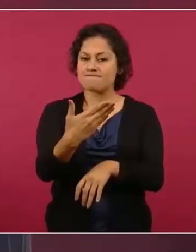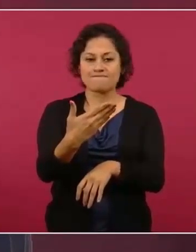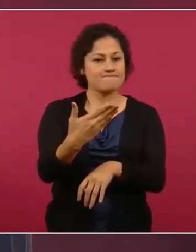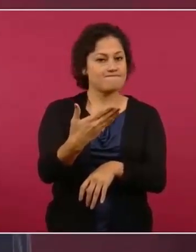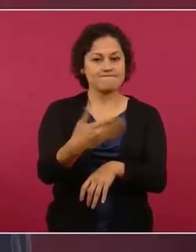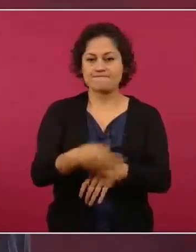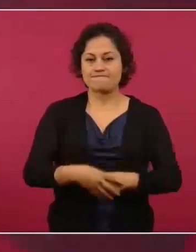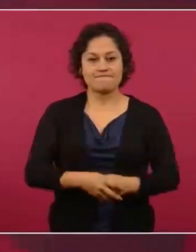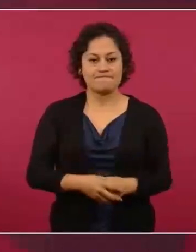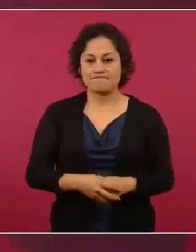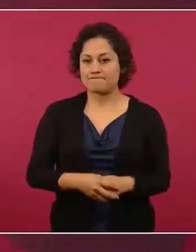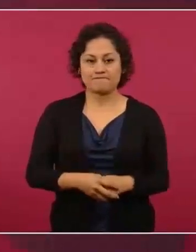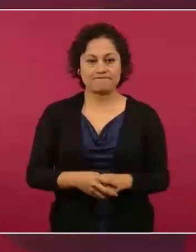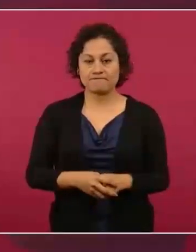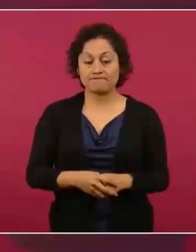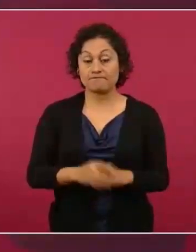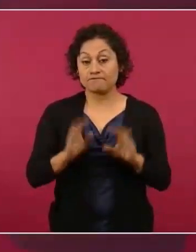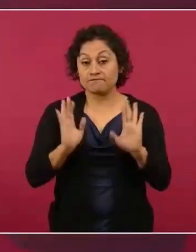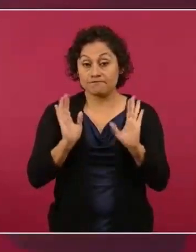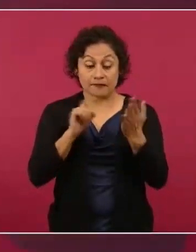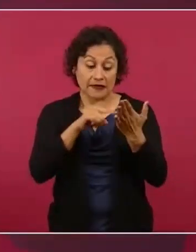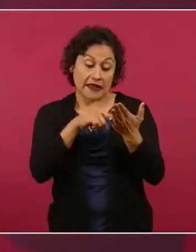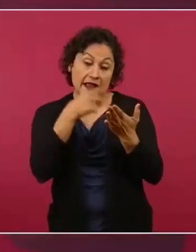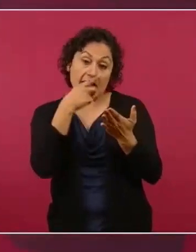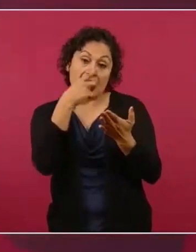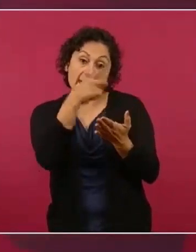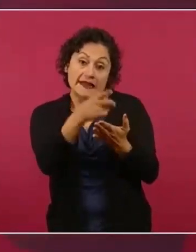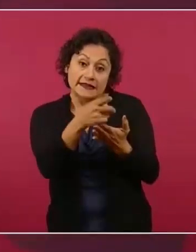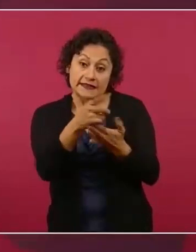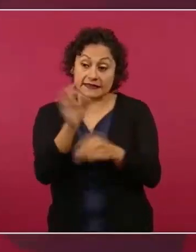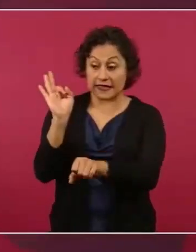que supuestamente es para defender al ejército. No.